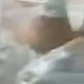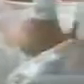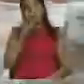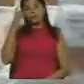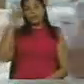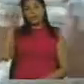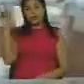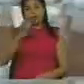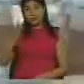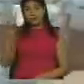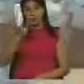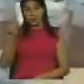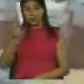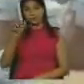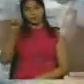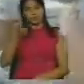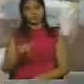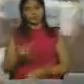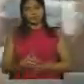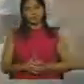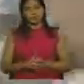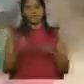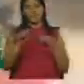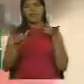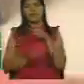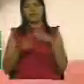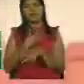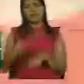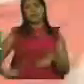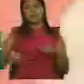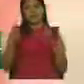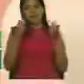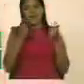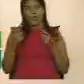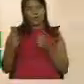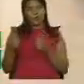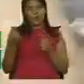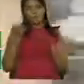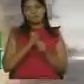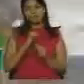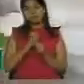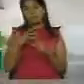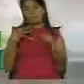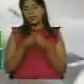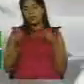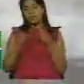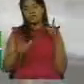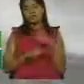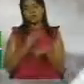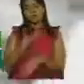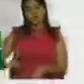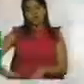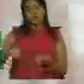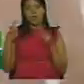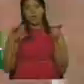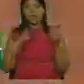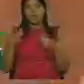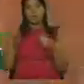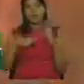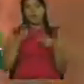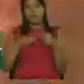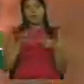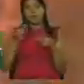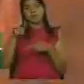Venezuela. Nos encontramos aquí la vicepresidencia económica productiva en compañía del señor vicepresidente del área económica productiva,